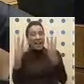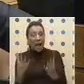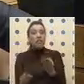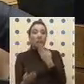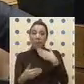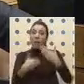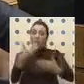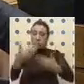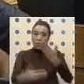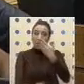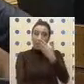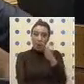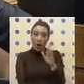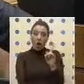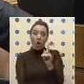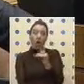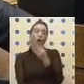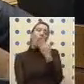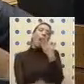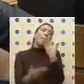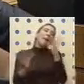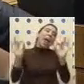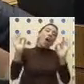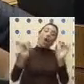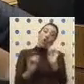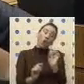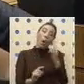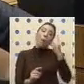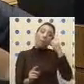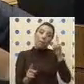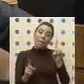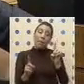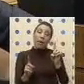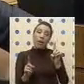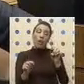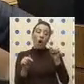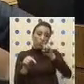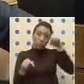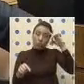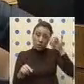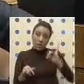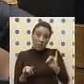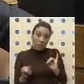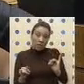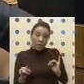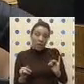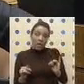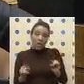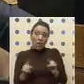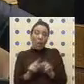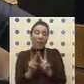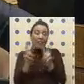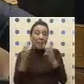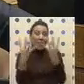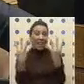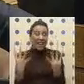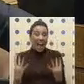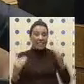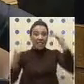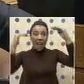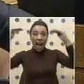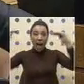mejorado, no en lo ideal ni en lo óptimo, pero nadie puede hoy día desconocer que, por lo menos en el tema de las cárceles de